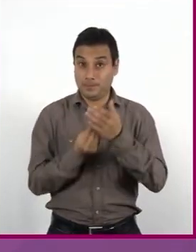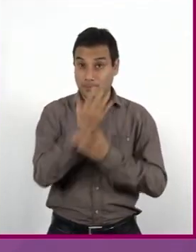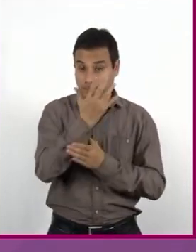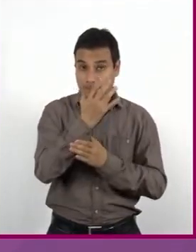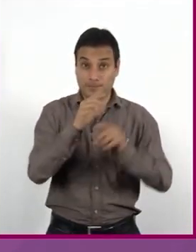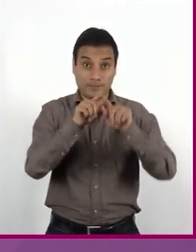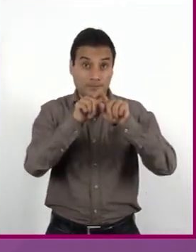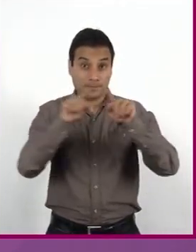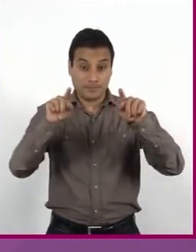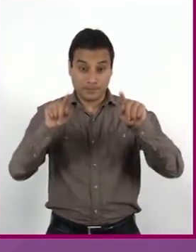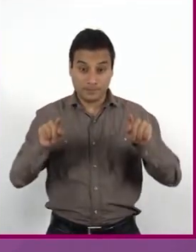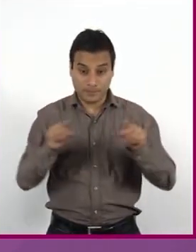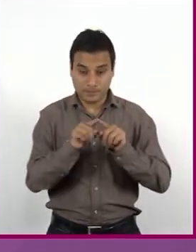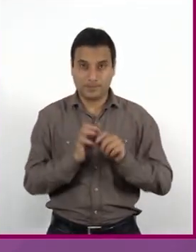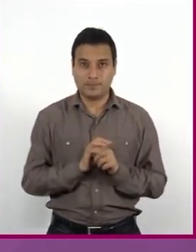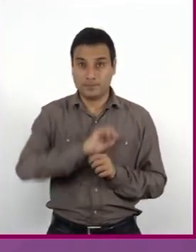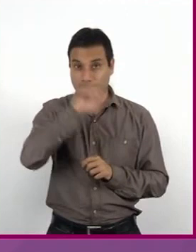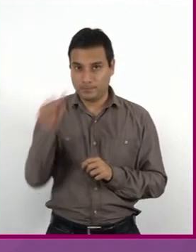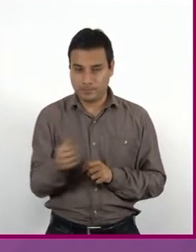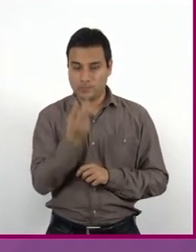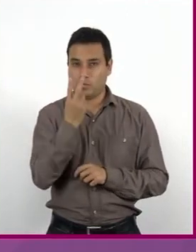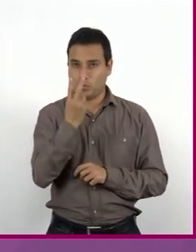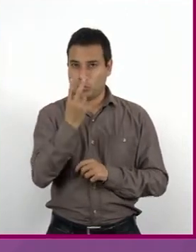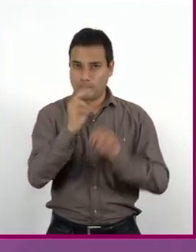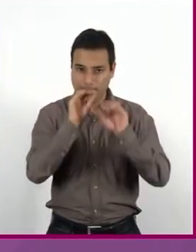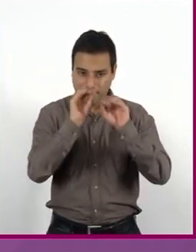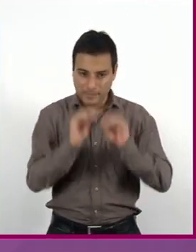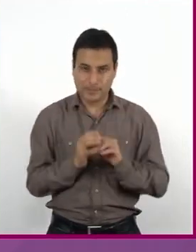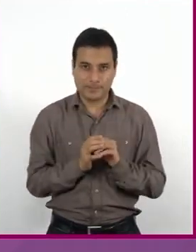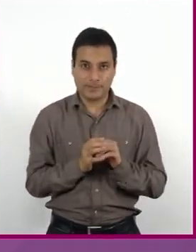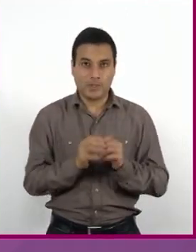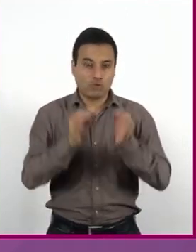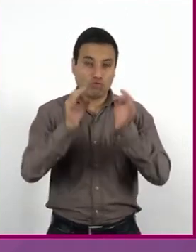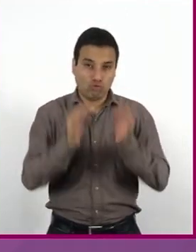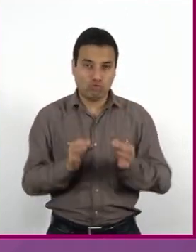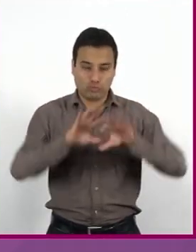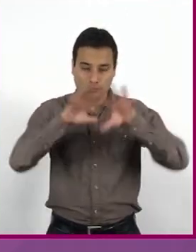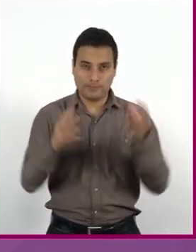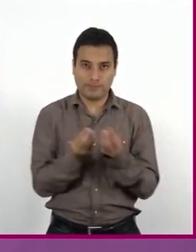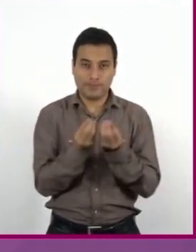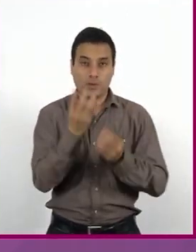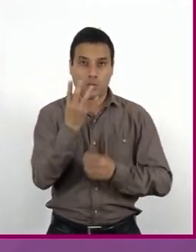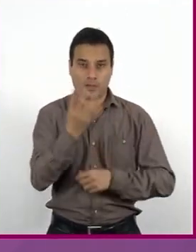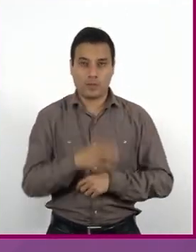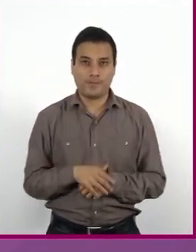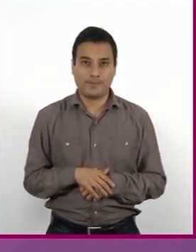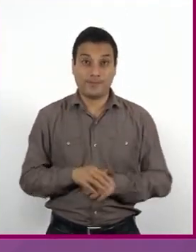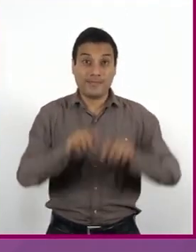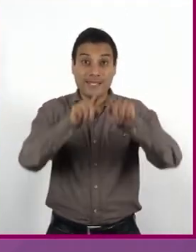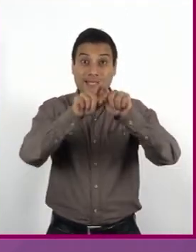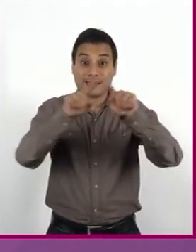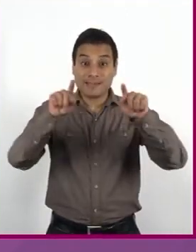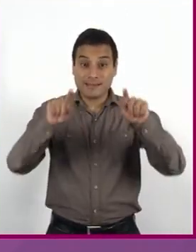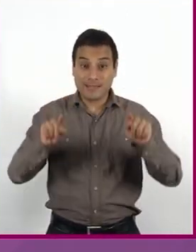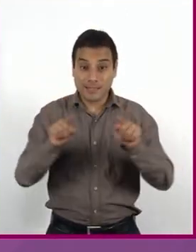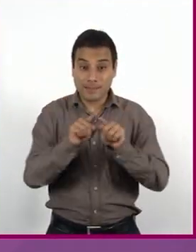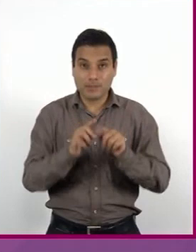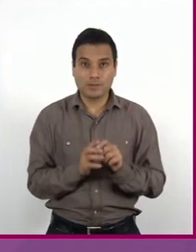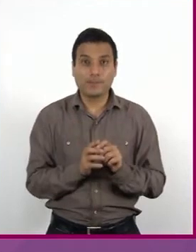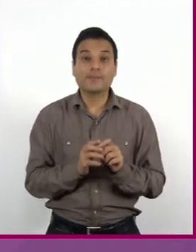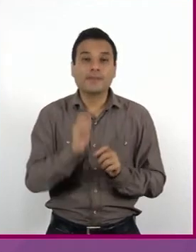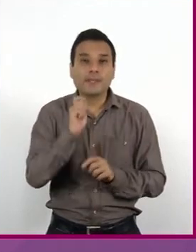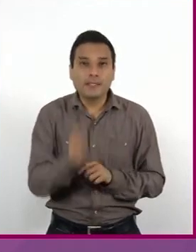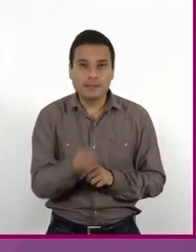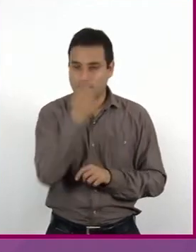congruente y luego se trazan 2 más para tener 4. Cada trapecio representa una de las